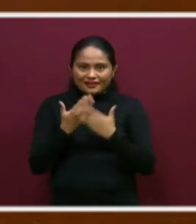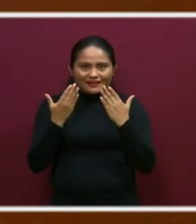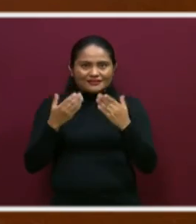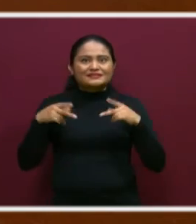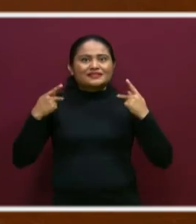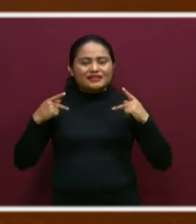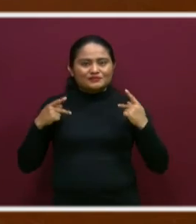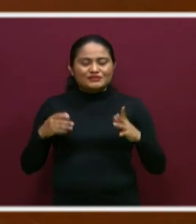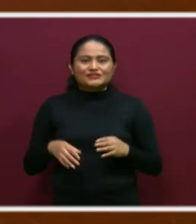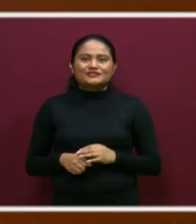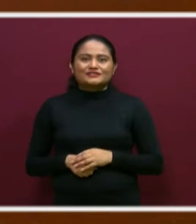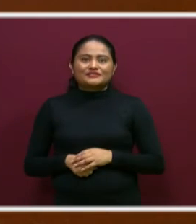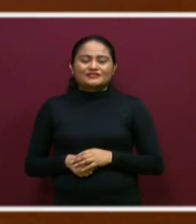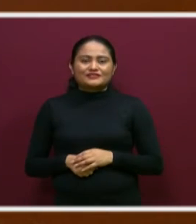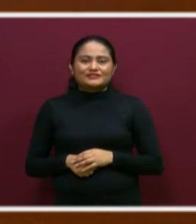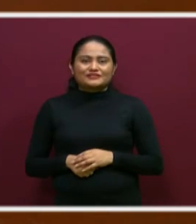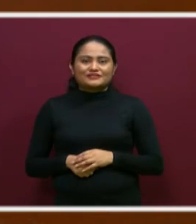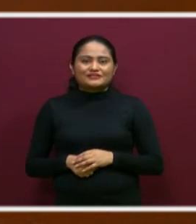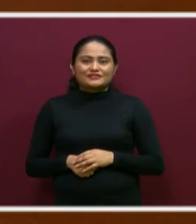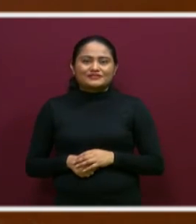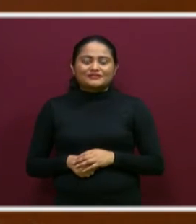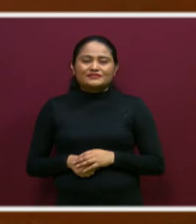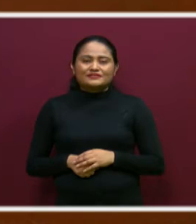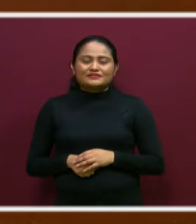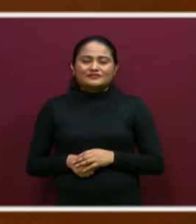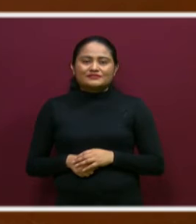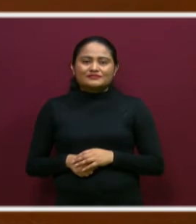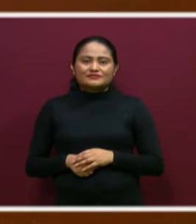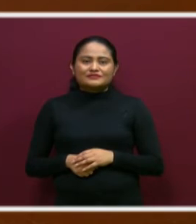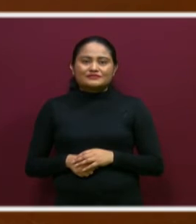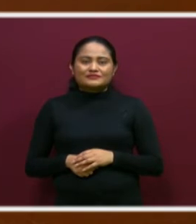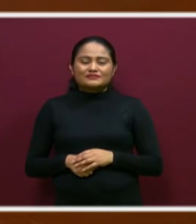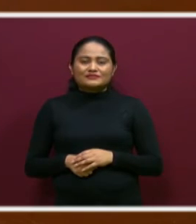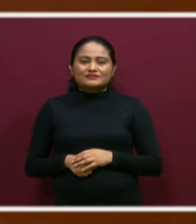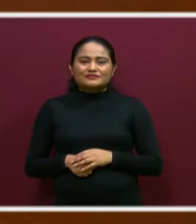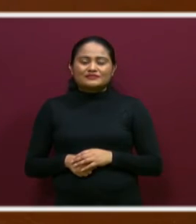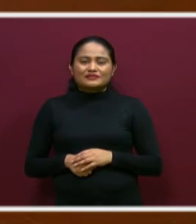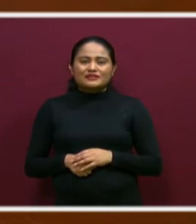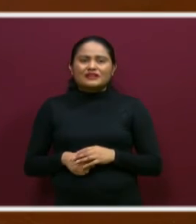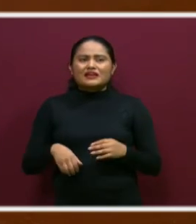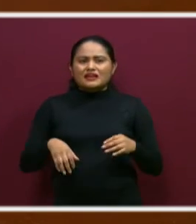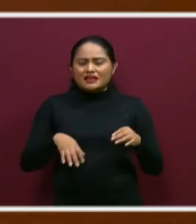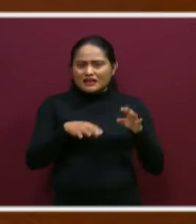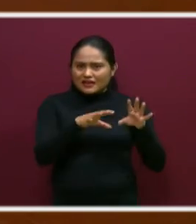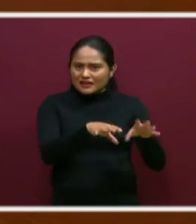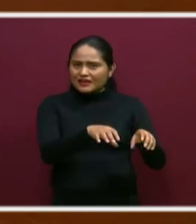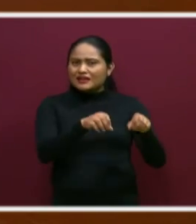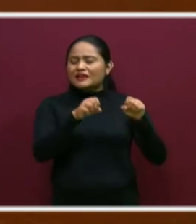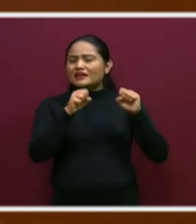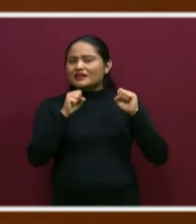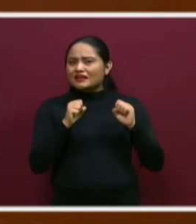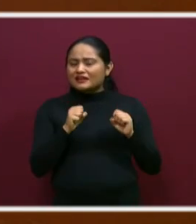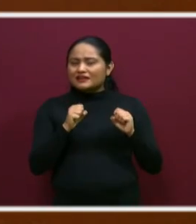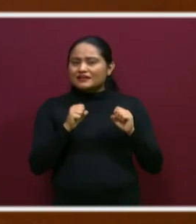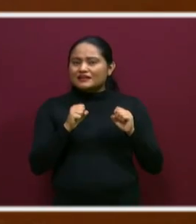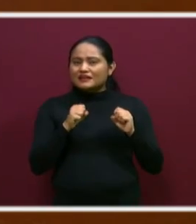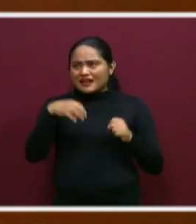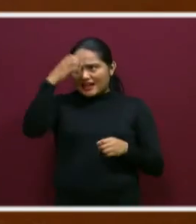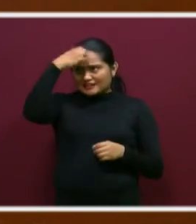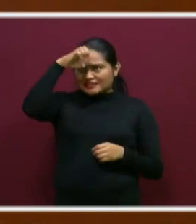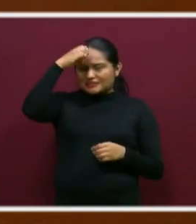conciliar con la cotidianidad y poder recuperar en estos escenarios estas experiencias que puedan